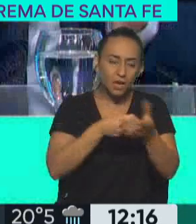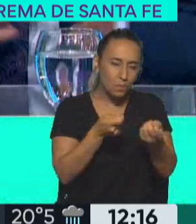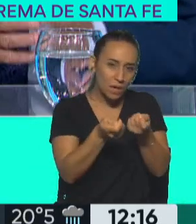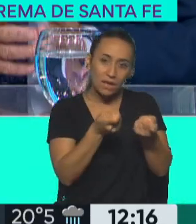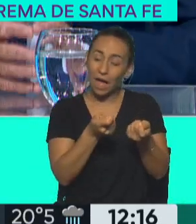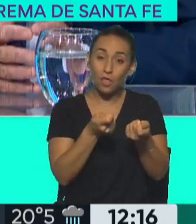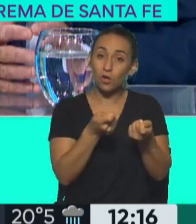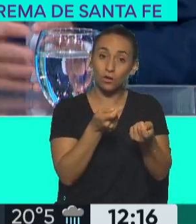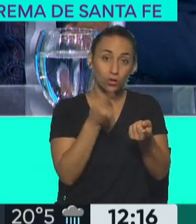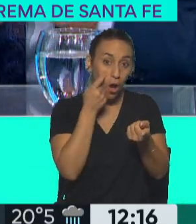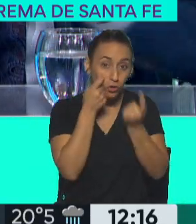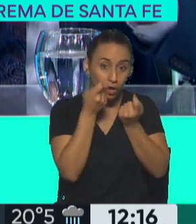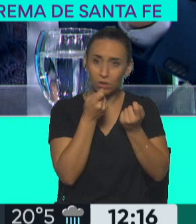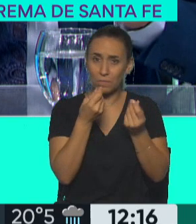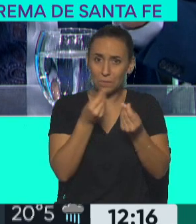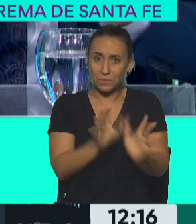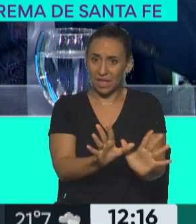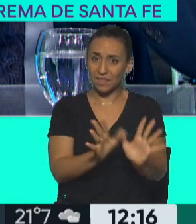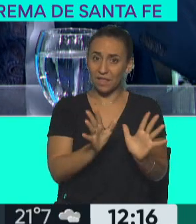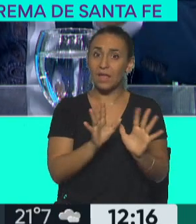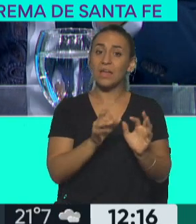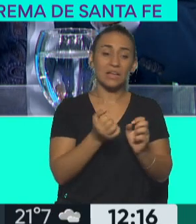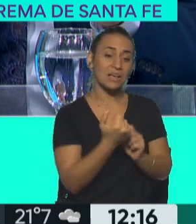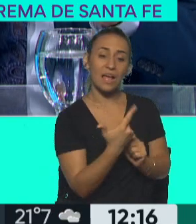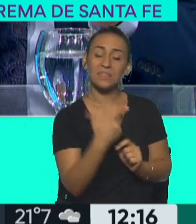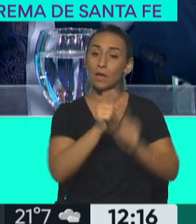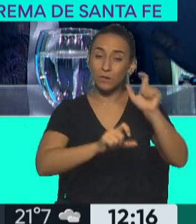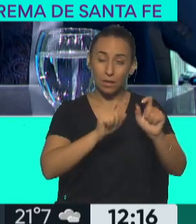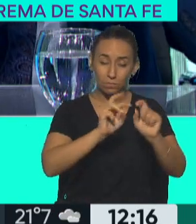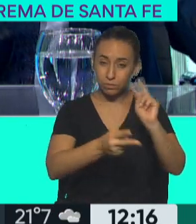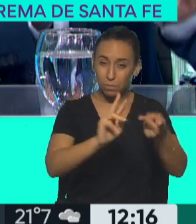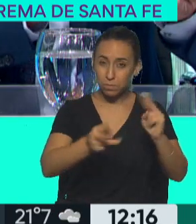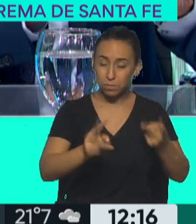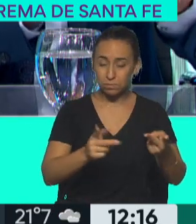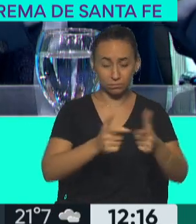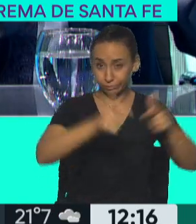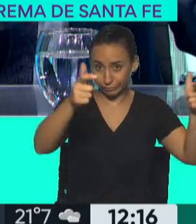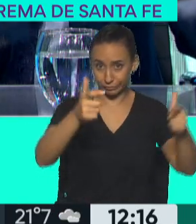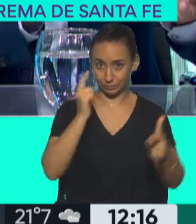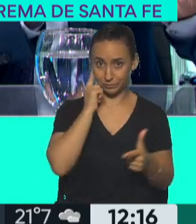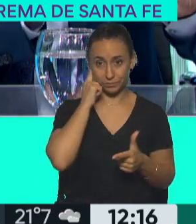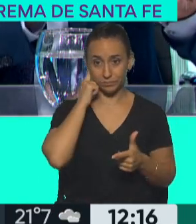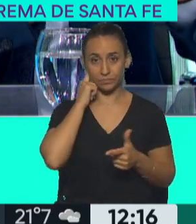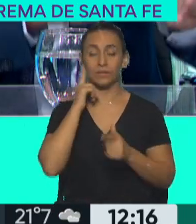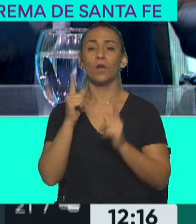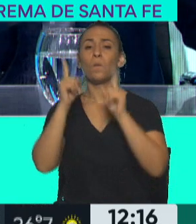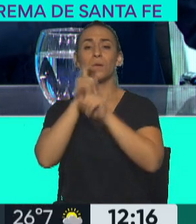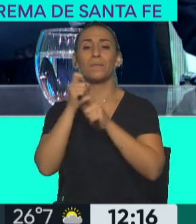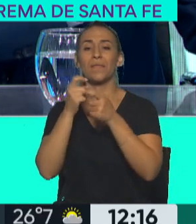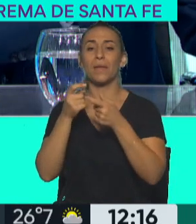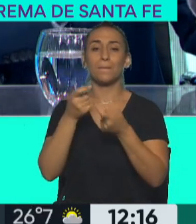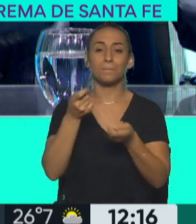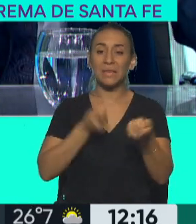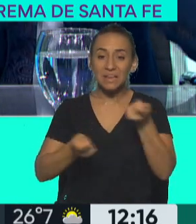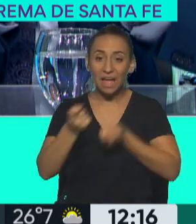esto produce una tasa de homicidio que no es la común del país. El problema de las drogas, claro, el problema de los mercados y de los consumos internos existe en